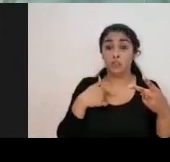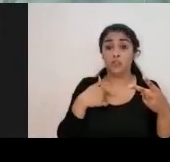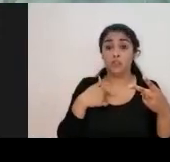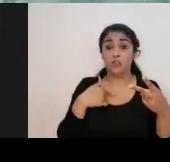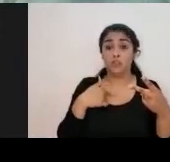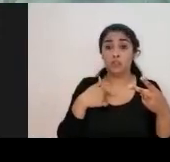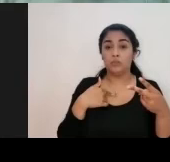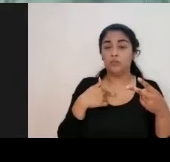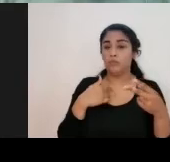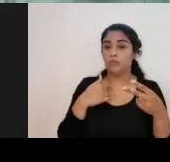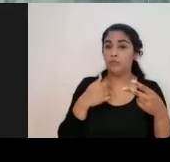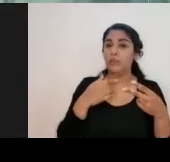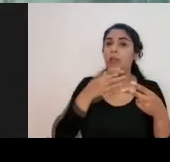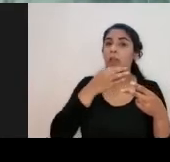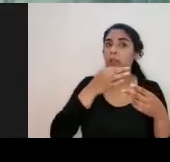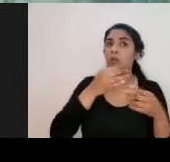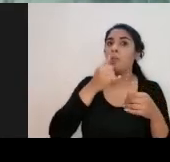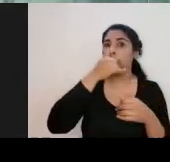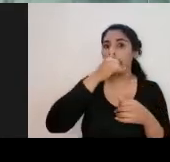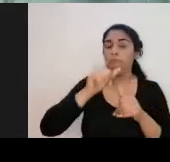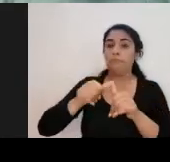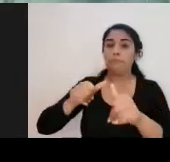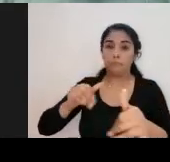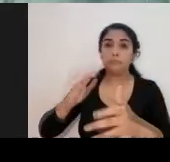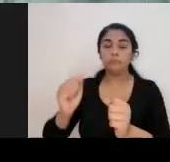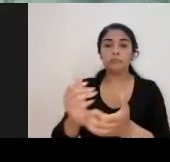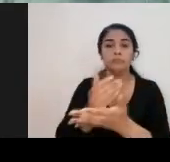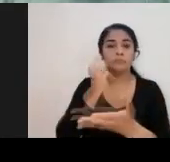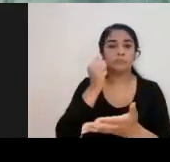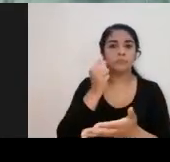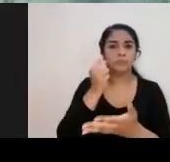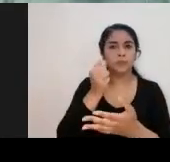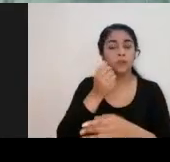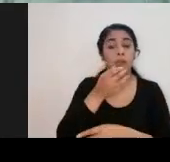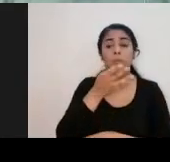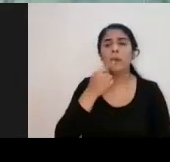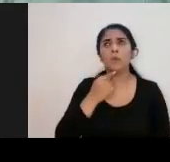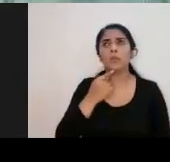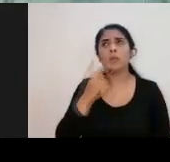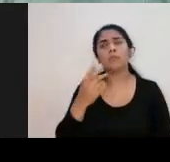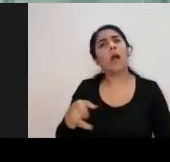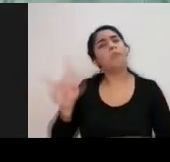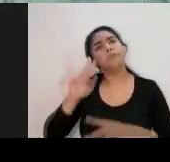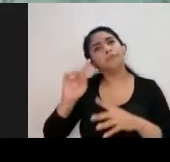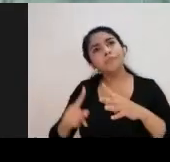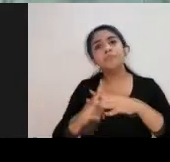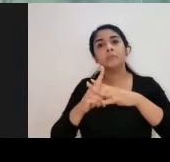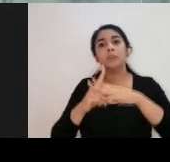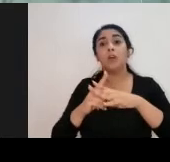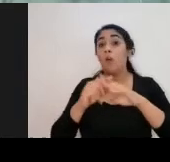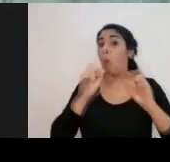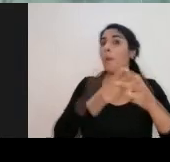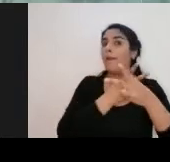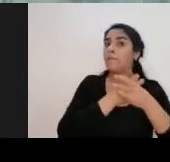una respuesta a largo plazo. ¿Tendremos rebrotes o reinfecciones? ¿O quedará el virus fijo como un virus estacional después que estemos